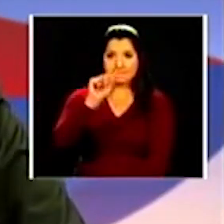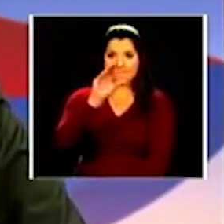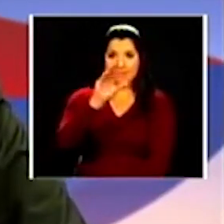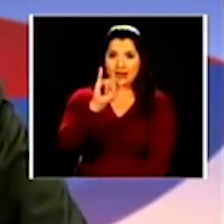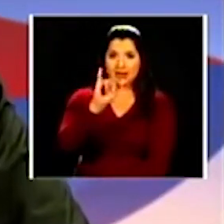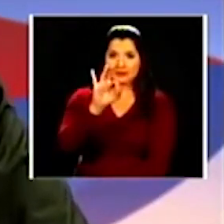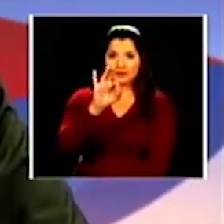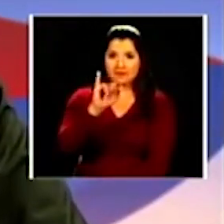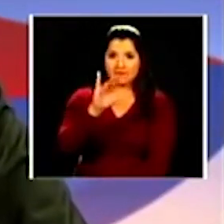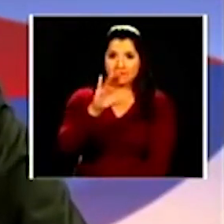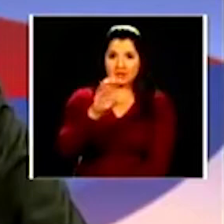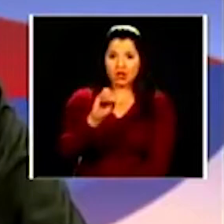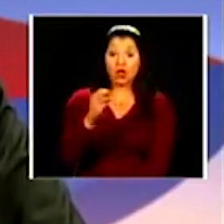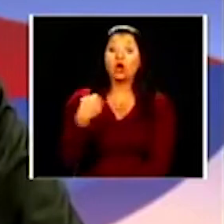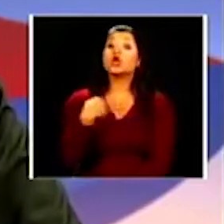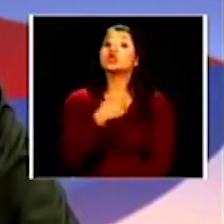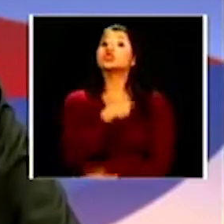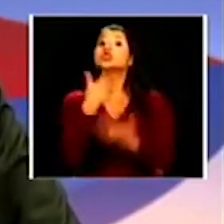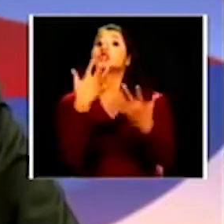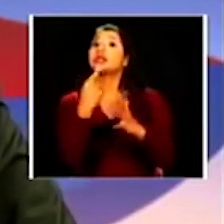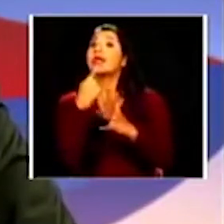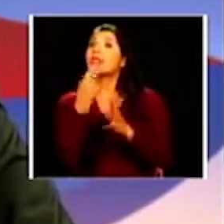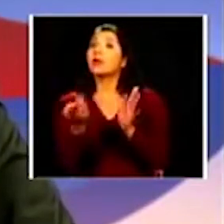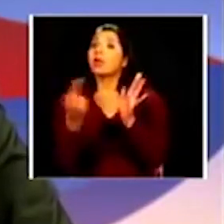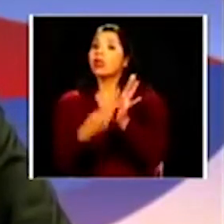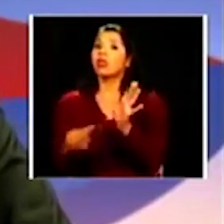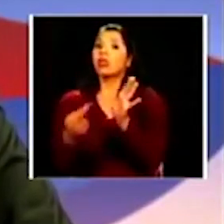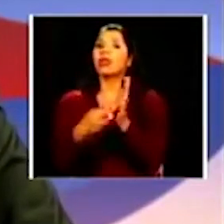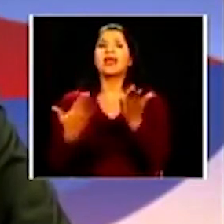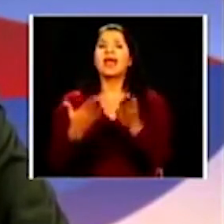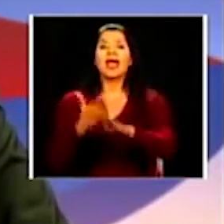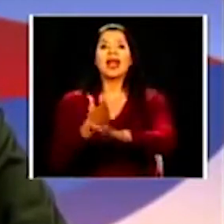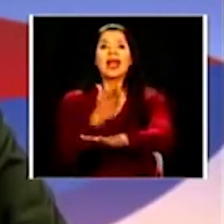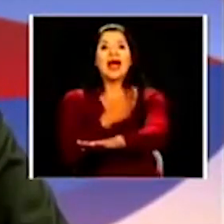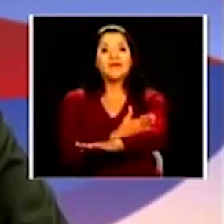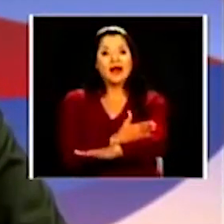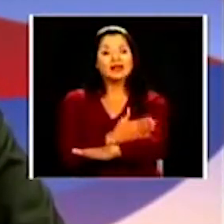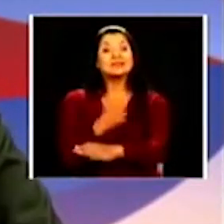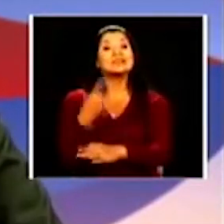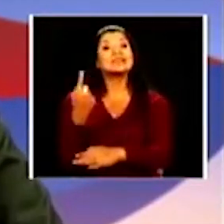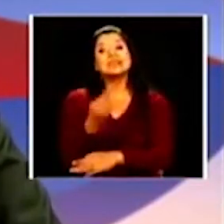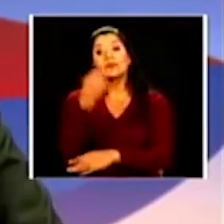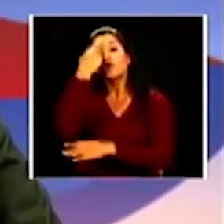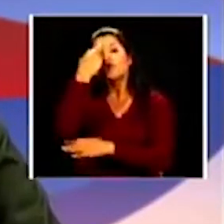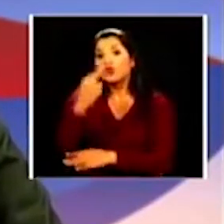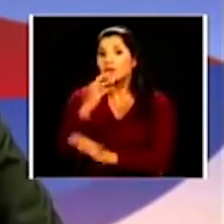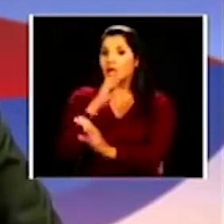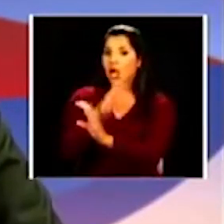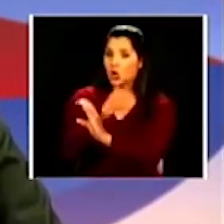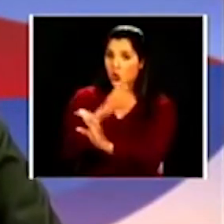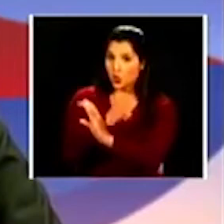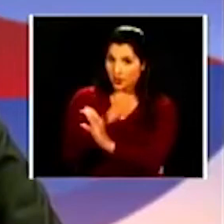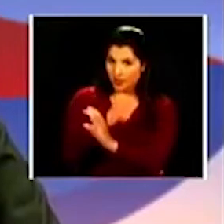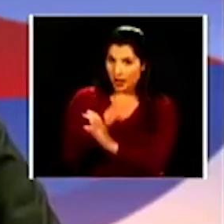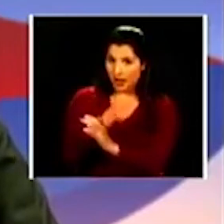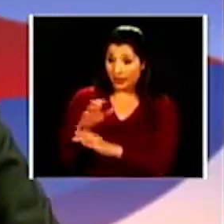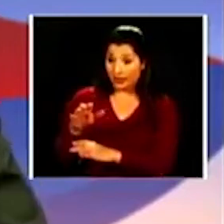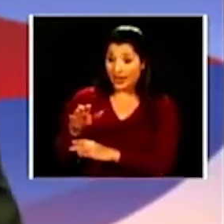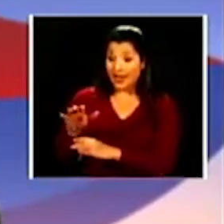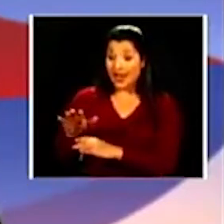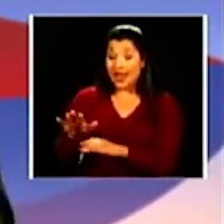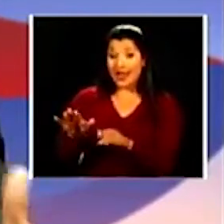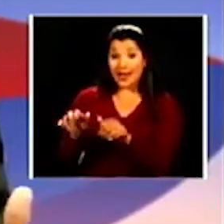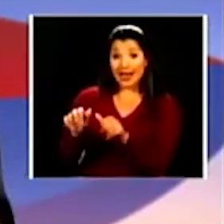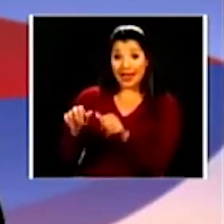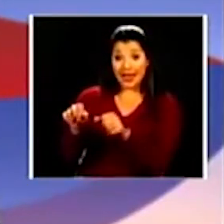avance que pretendemos hacer en cuanto a las negociaciones siempre será en la línea de respetar y cuidar las sensibilidades de este sector en